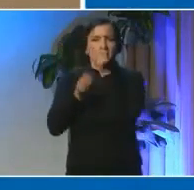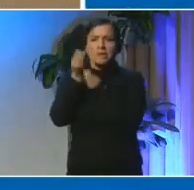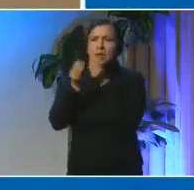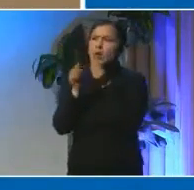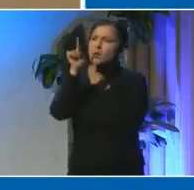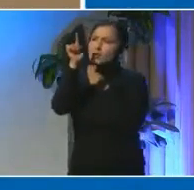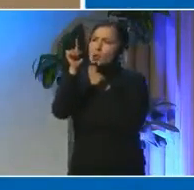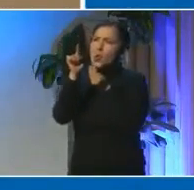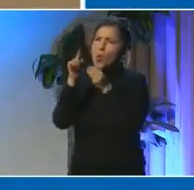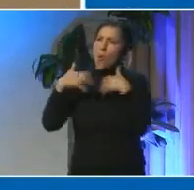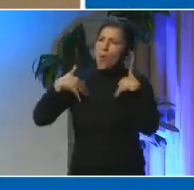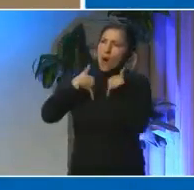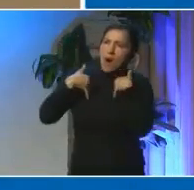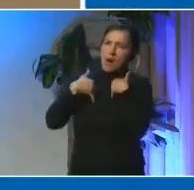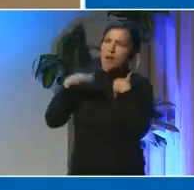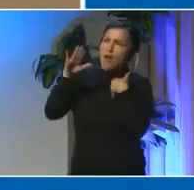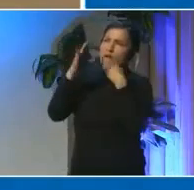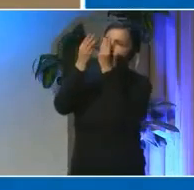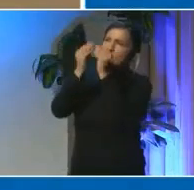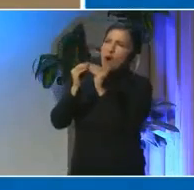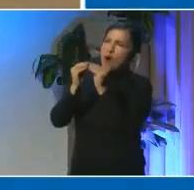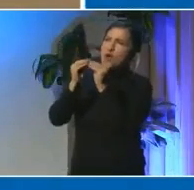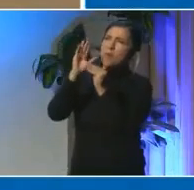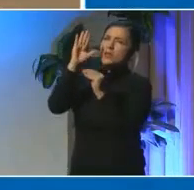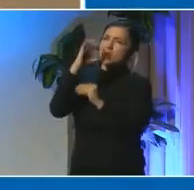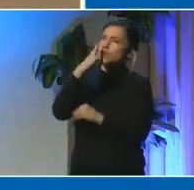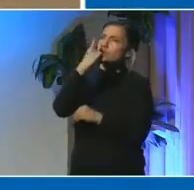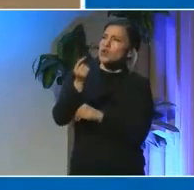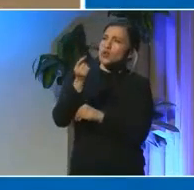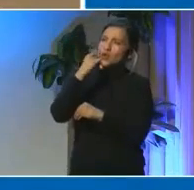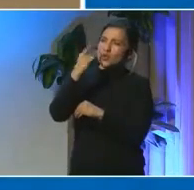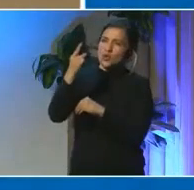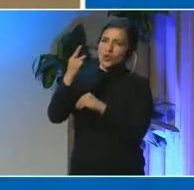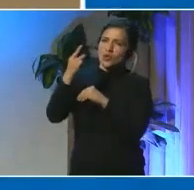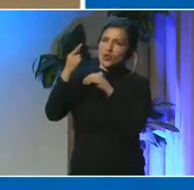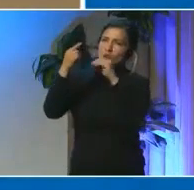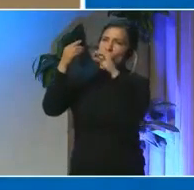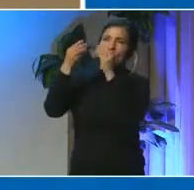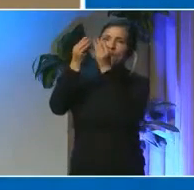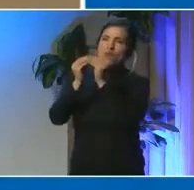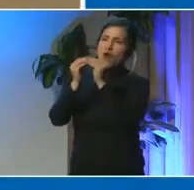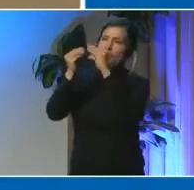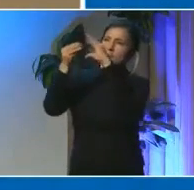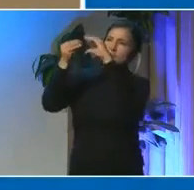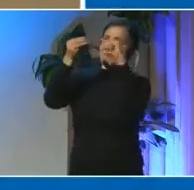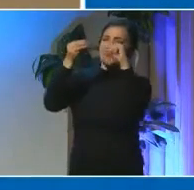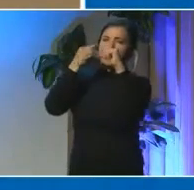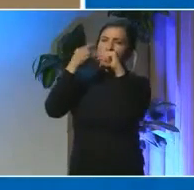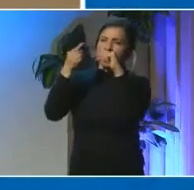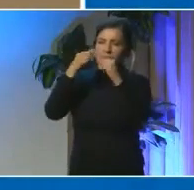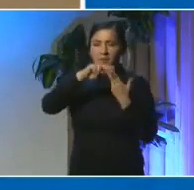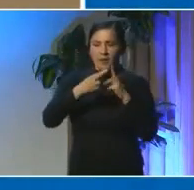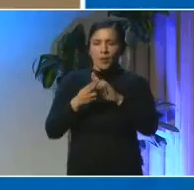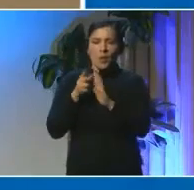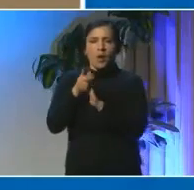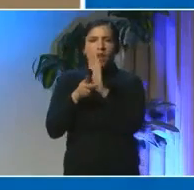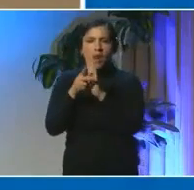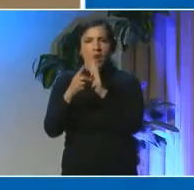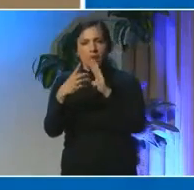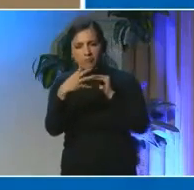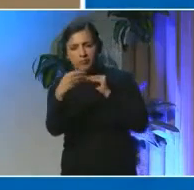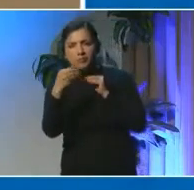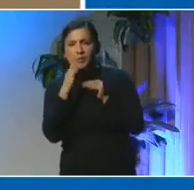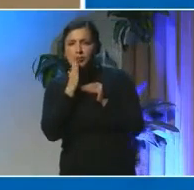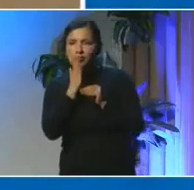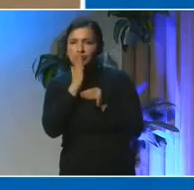nuevo Pues esta nueva Innovación en temas de transporte quiero iniciar por por abrir con una pregunta e y es